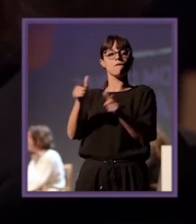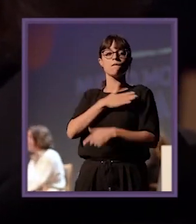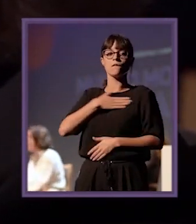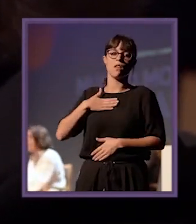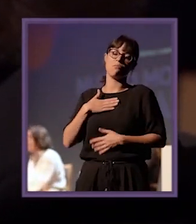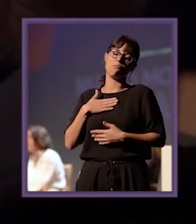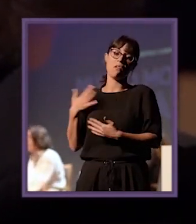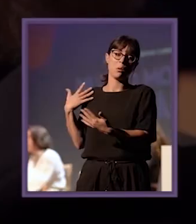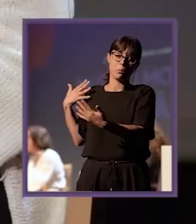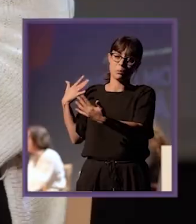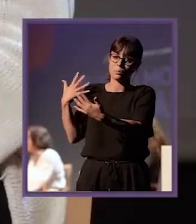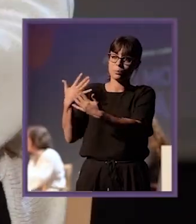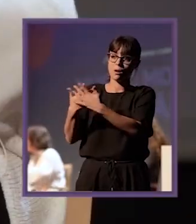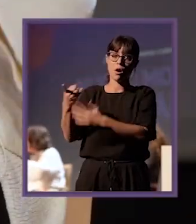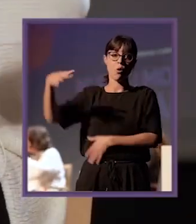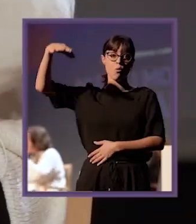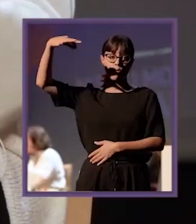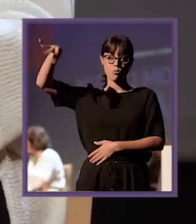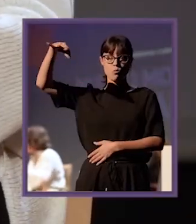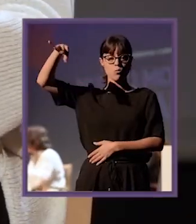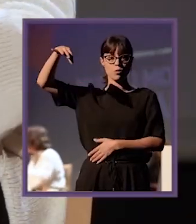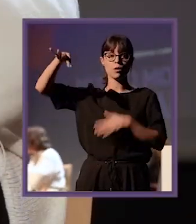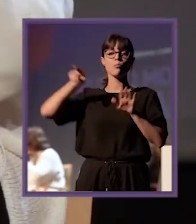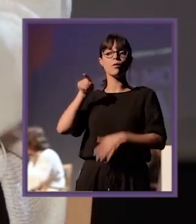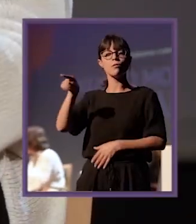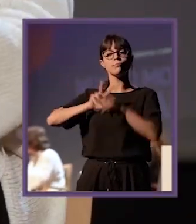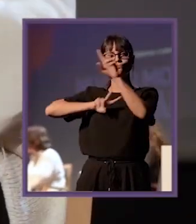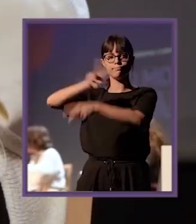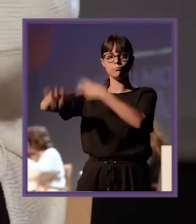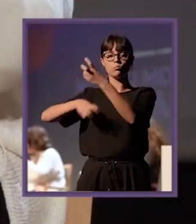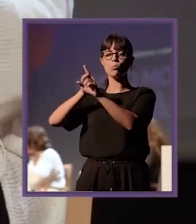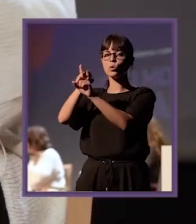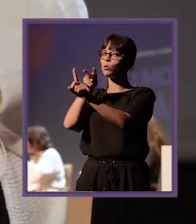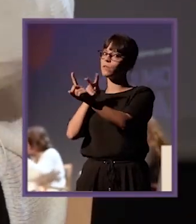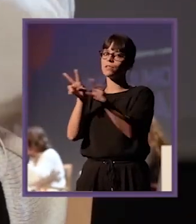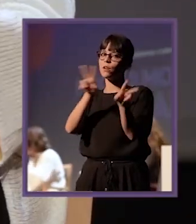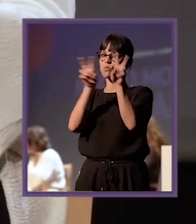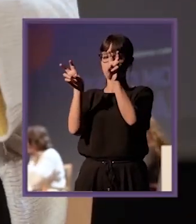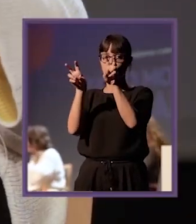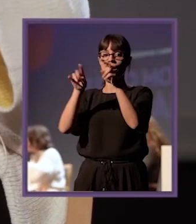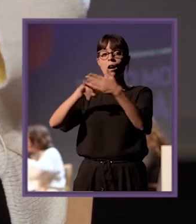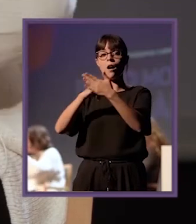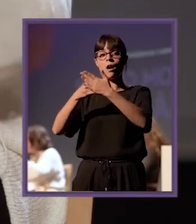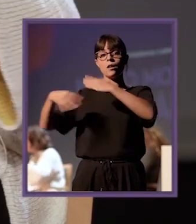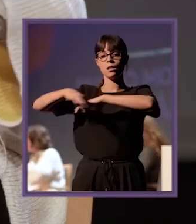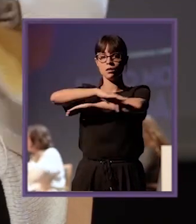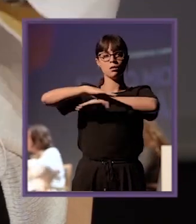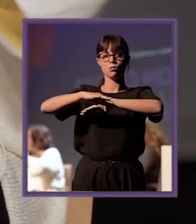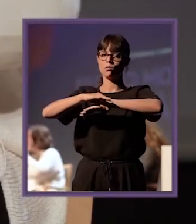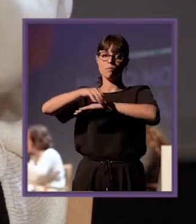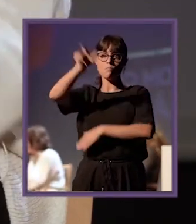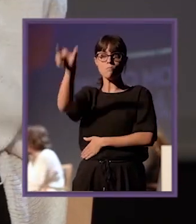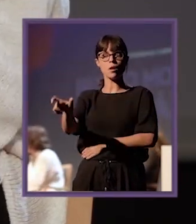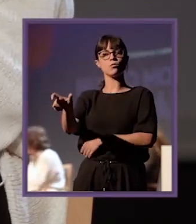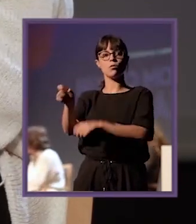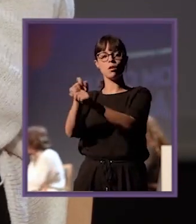prácticamente la posibilidad, pero con una nueva mirada, sin lugar a duda, en una arquitectura centrada en la persona y unas infraestructuras